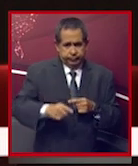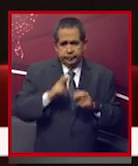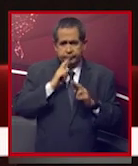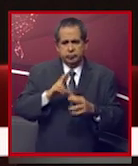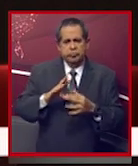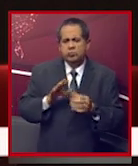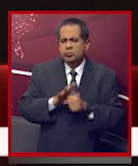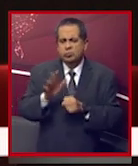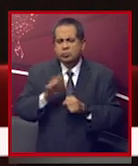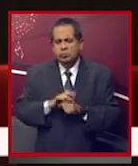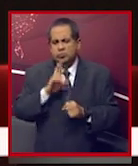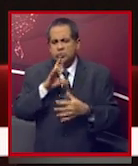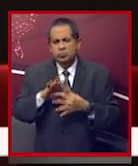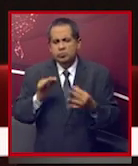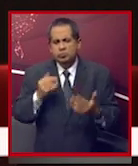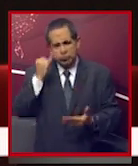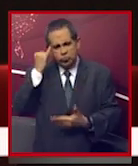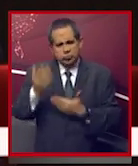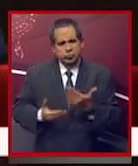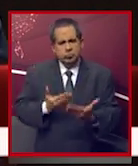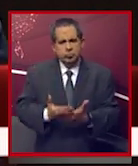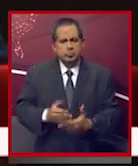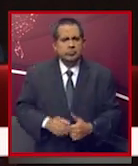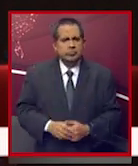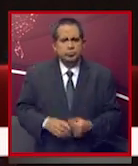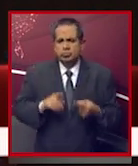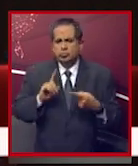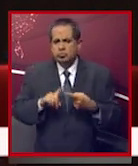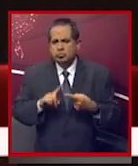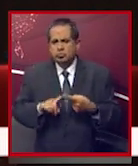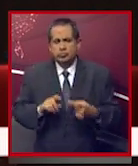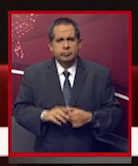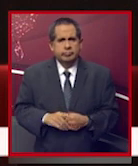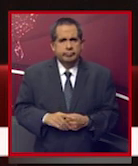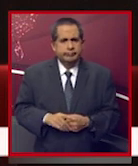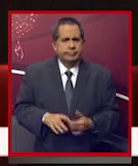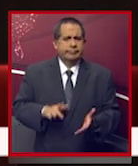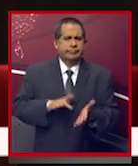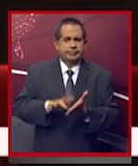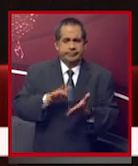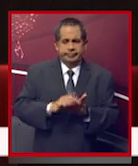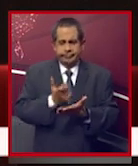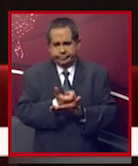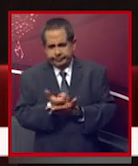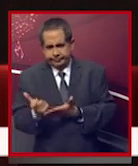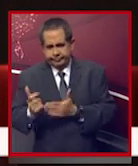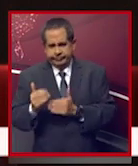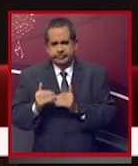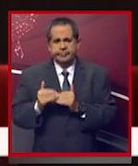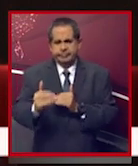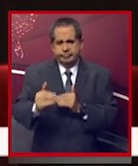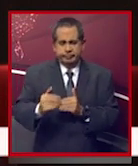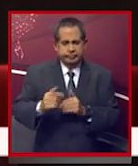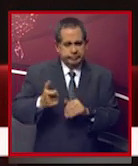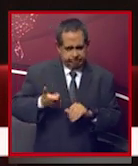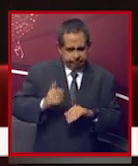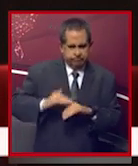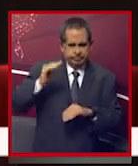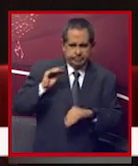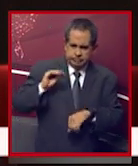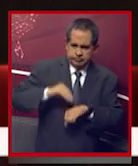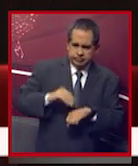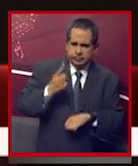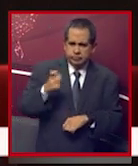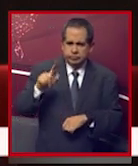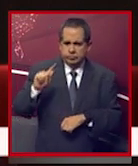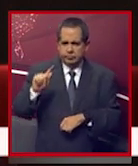las siguientes iniciativas. 1. Impulsar el salario mínimo a 176 pesos